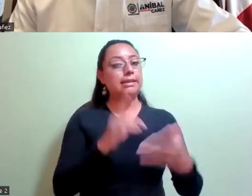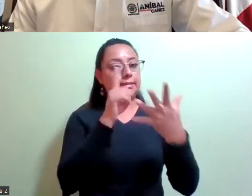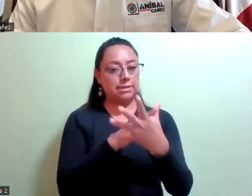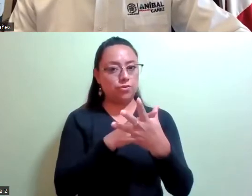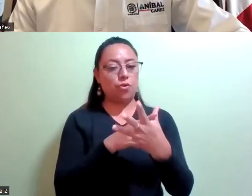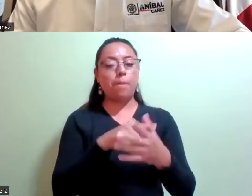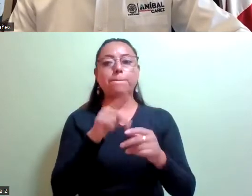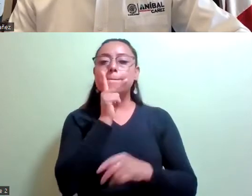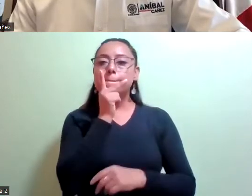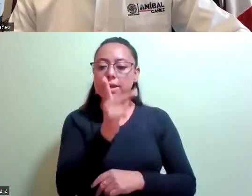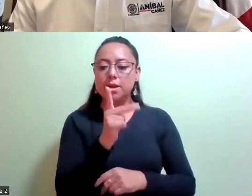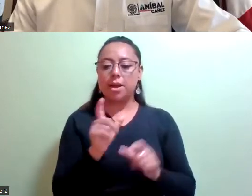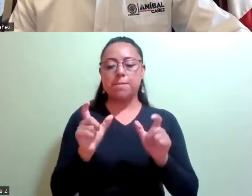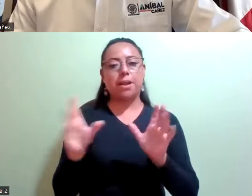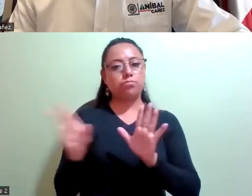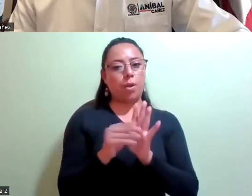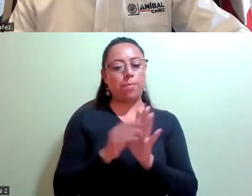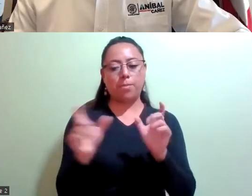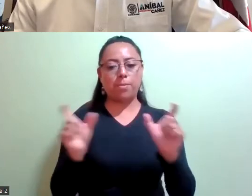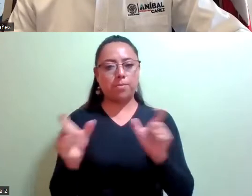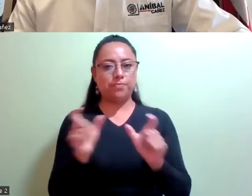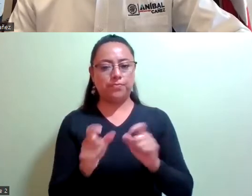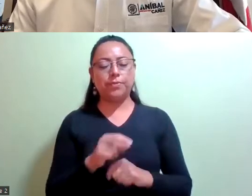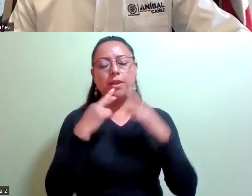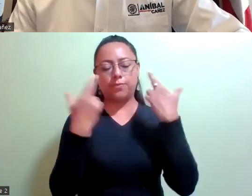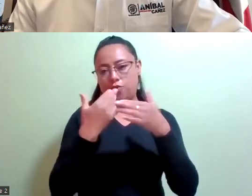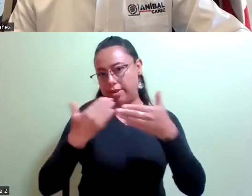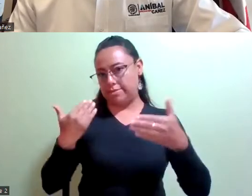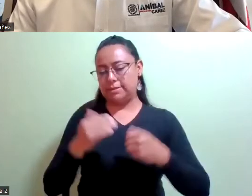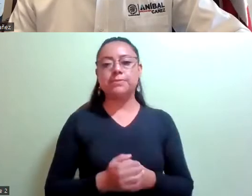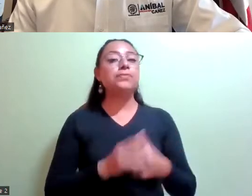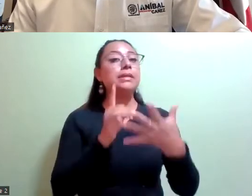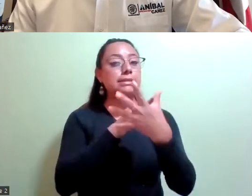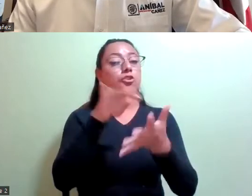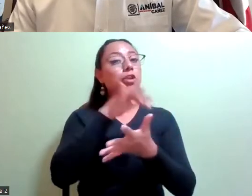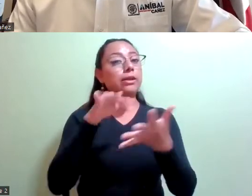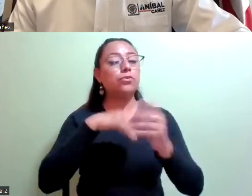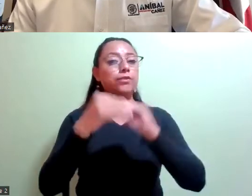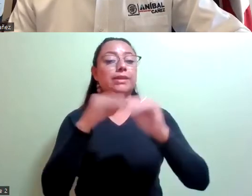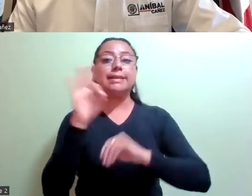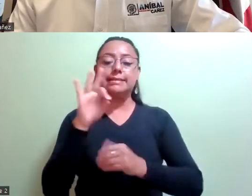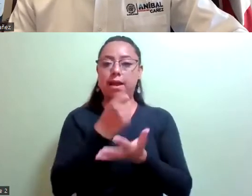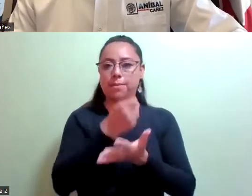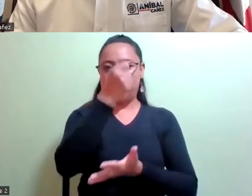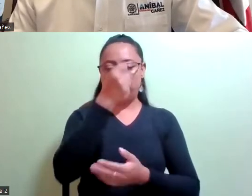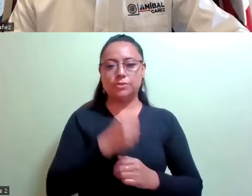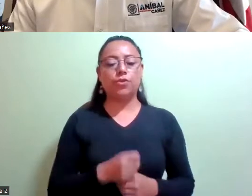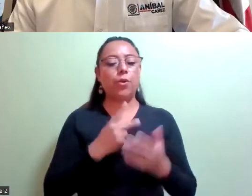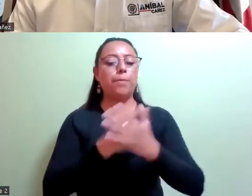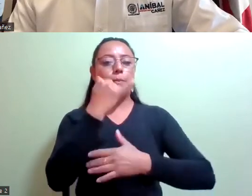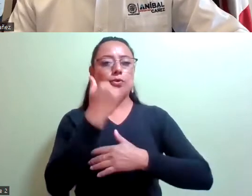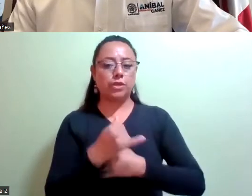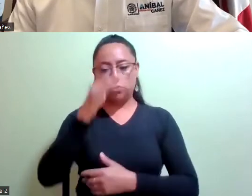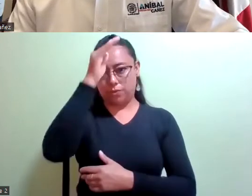versión estenográfica de la sesión anterior. 5. Lectura, discusión y, en su caso, aprobación del proyecto del